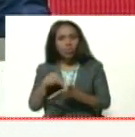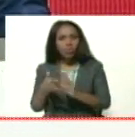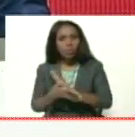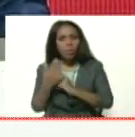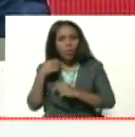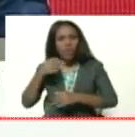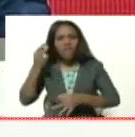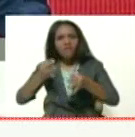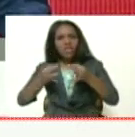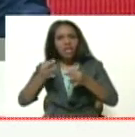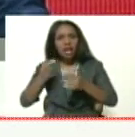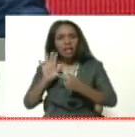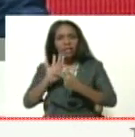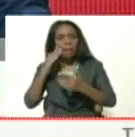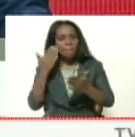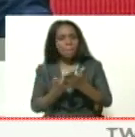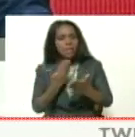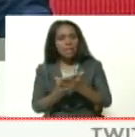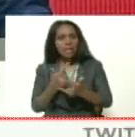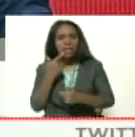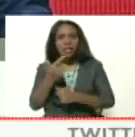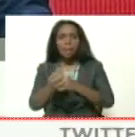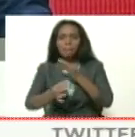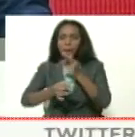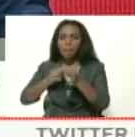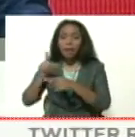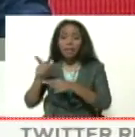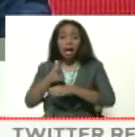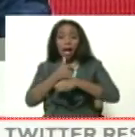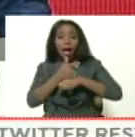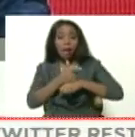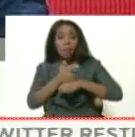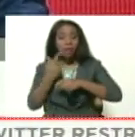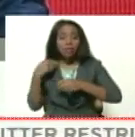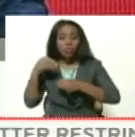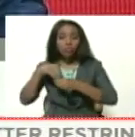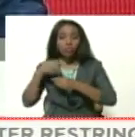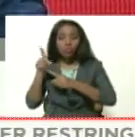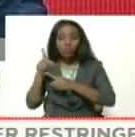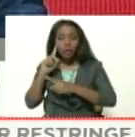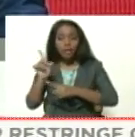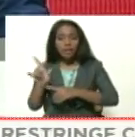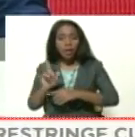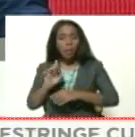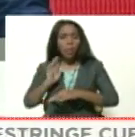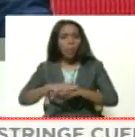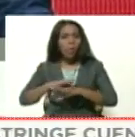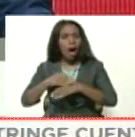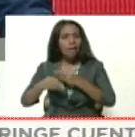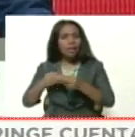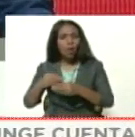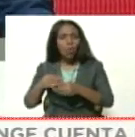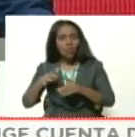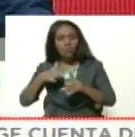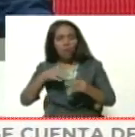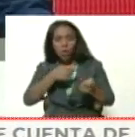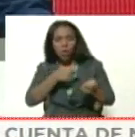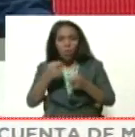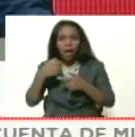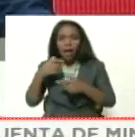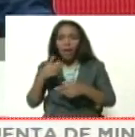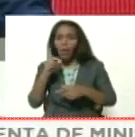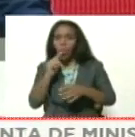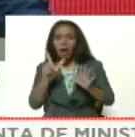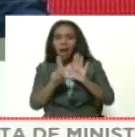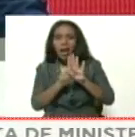fiscal que se presente y diga que esas armas están incautadas, puesto que forma parte de un tráfico ilegal de